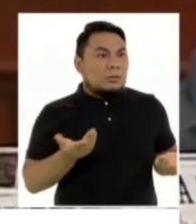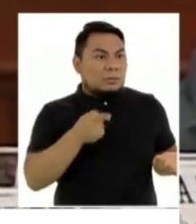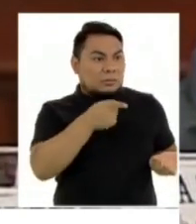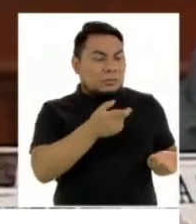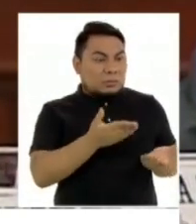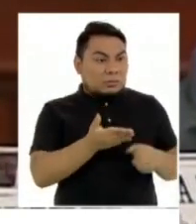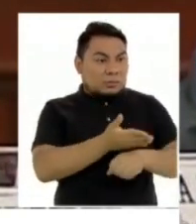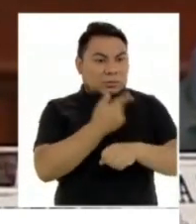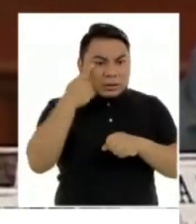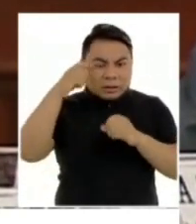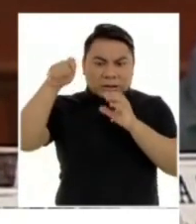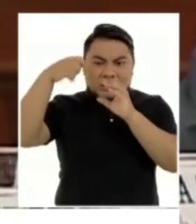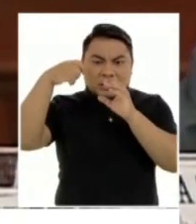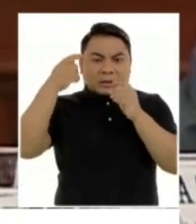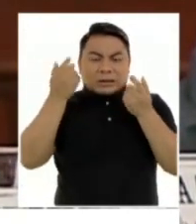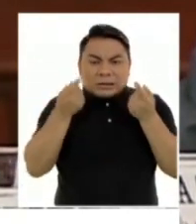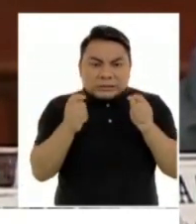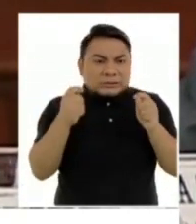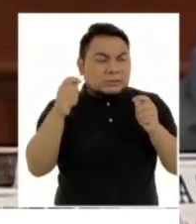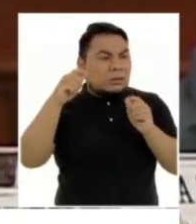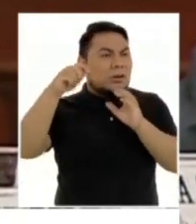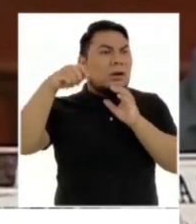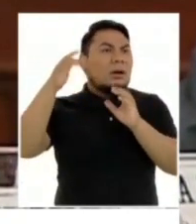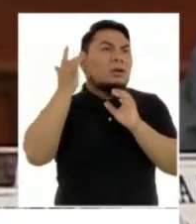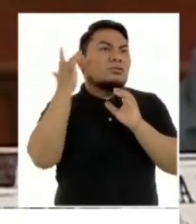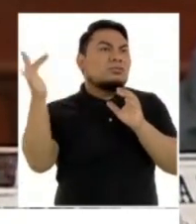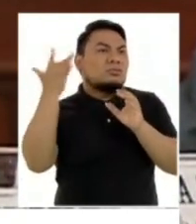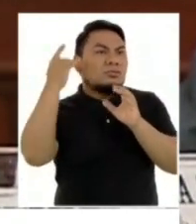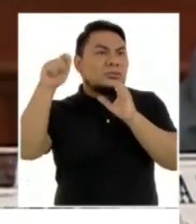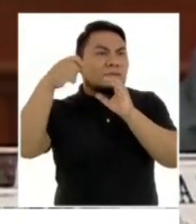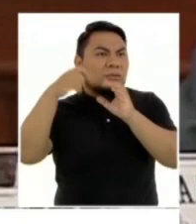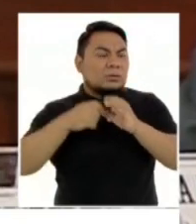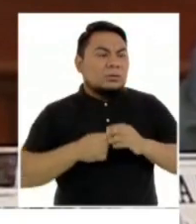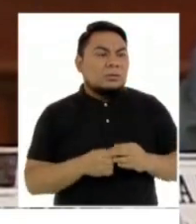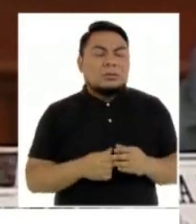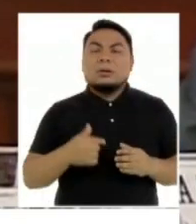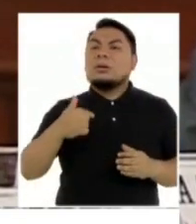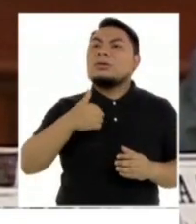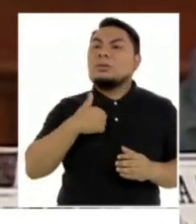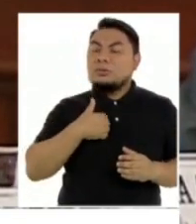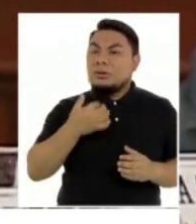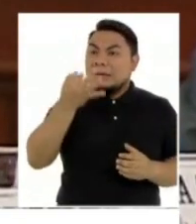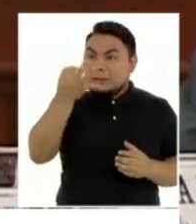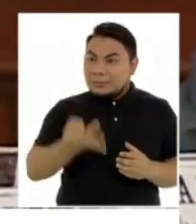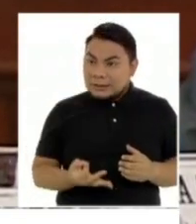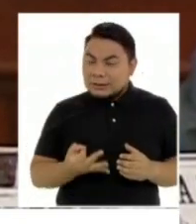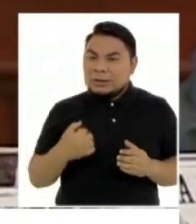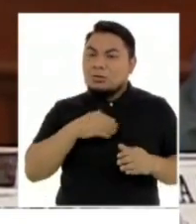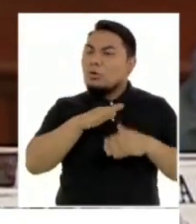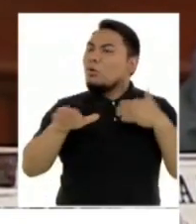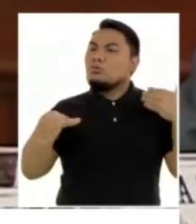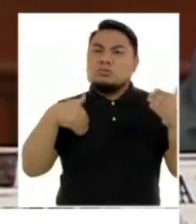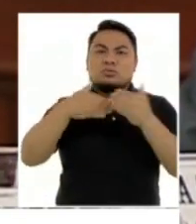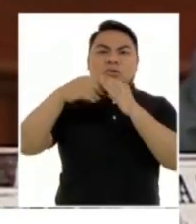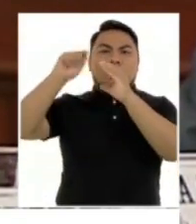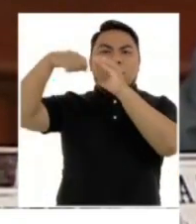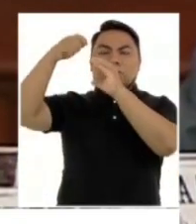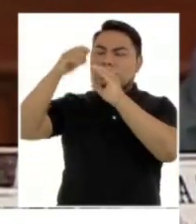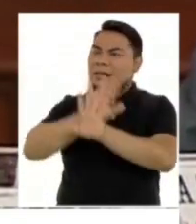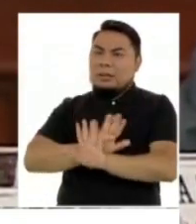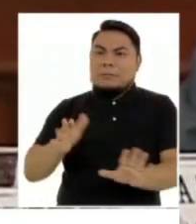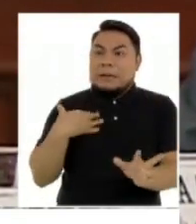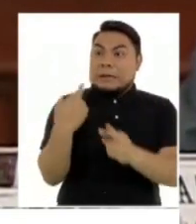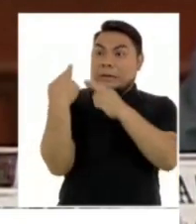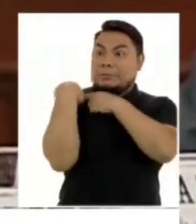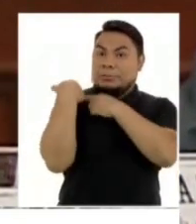su voluntad era grabar con audio? Lo que yo tenía que hacer realmente era filmar todo lo que podía ver